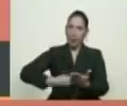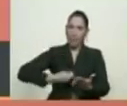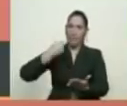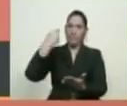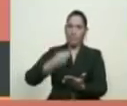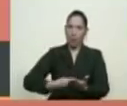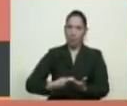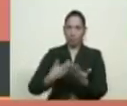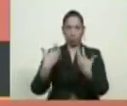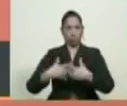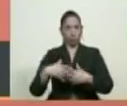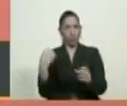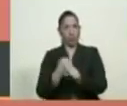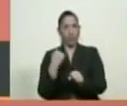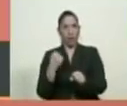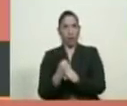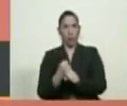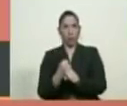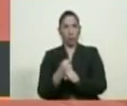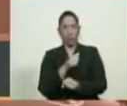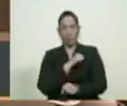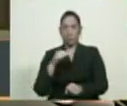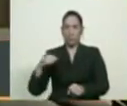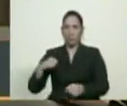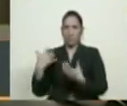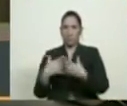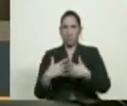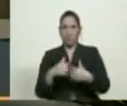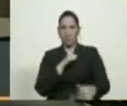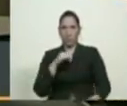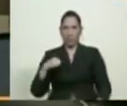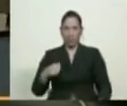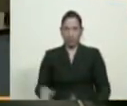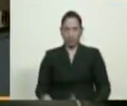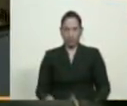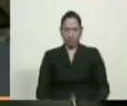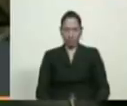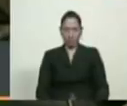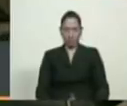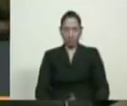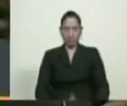de las trabajadores, de las trabajadoras y los trabajadores.